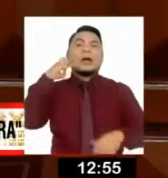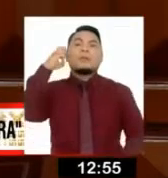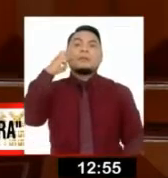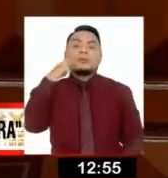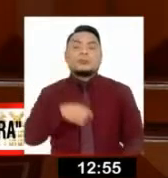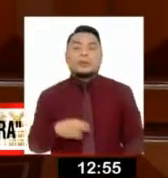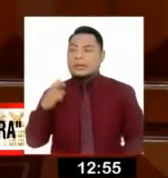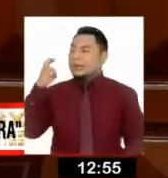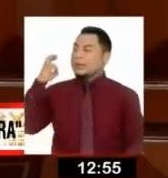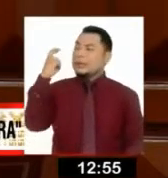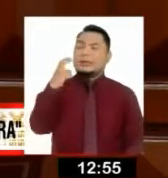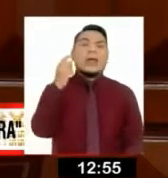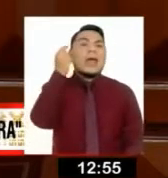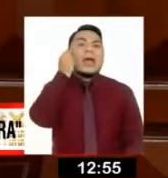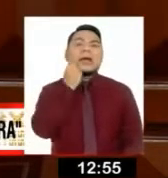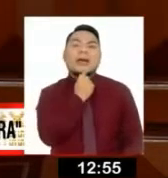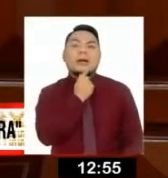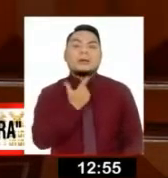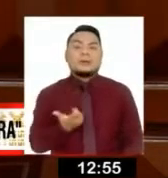Tren Grau